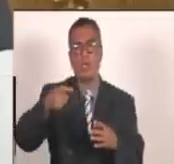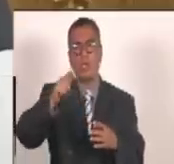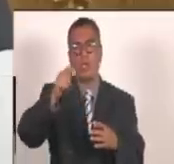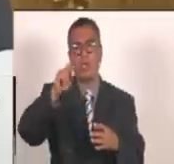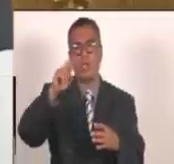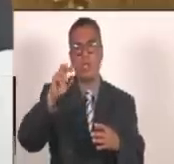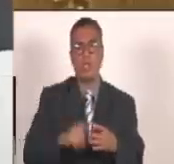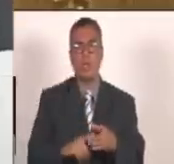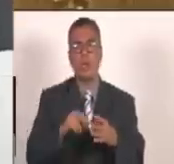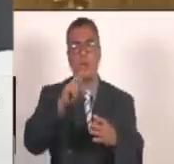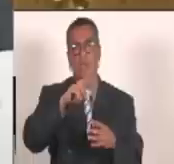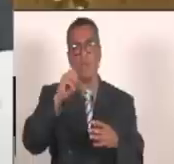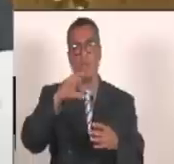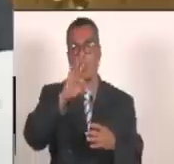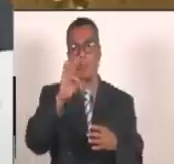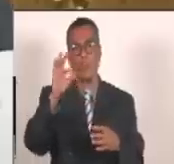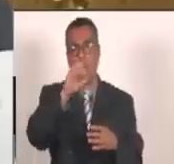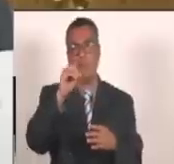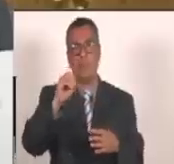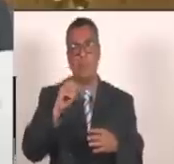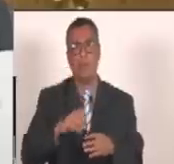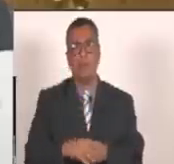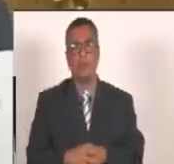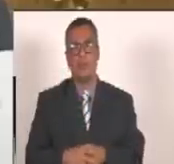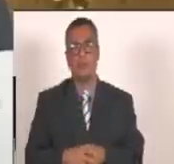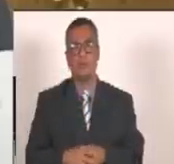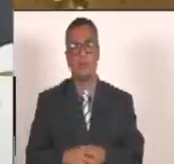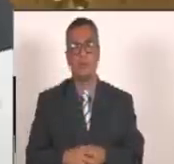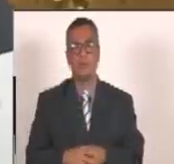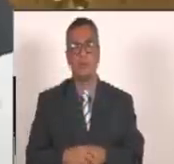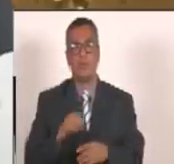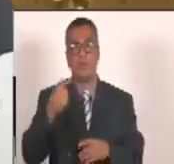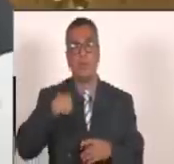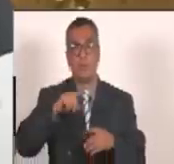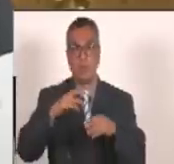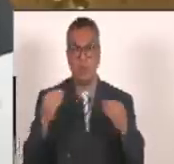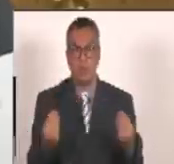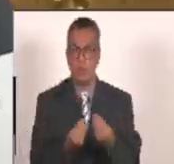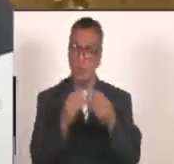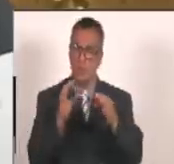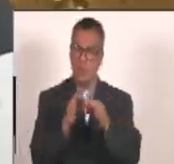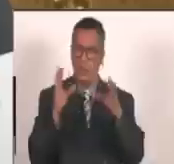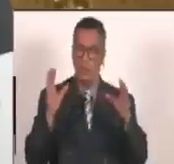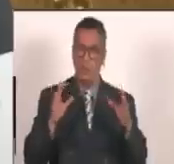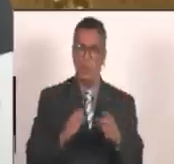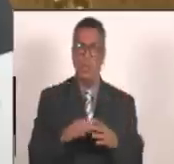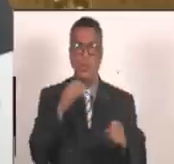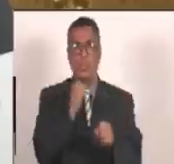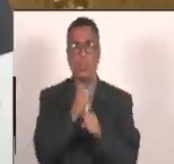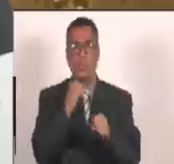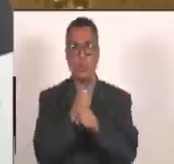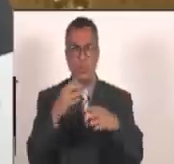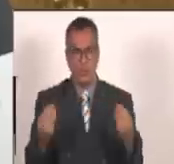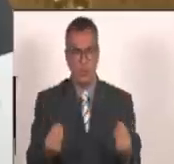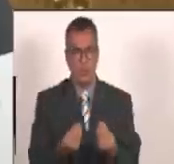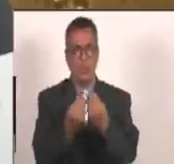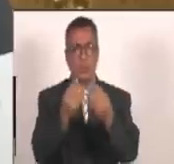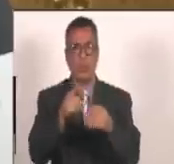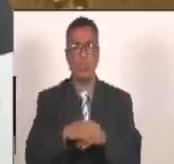Pinto y Rodolfo Santana. Quienes tuvimos la suerte de trabajar con